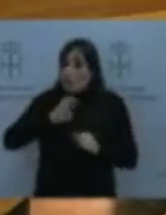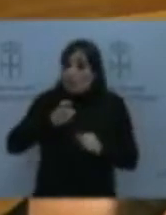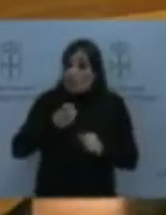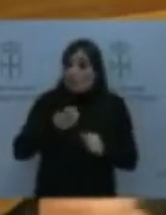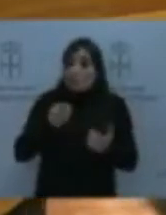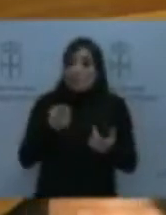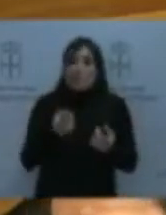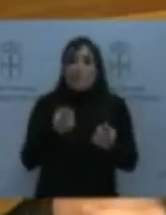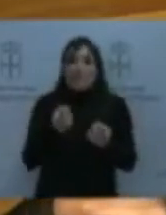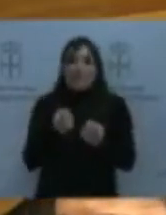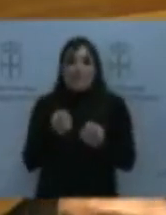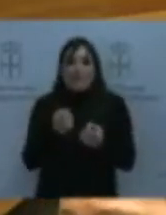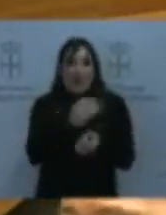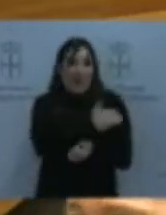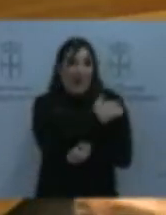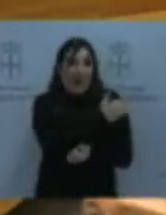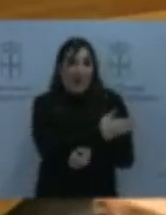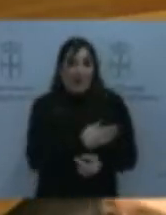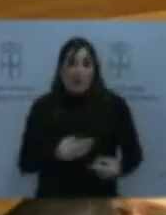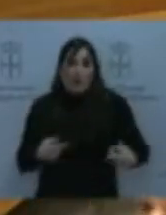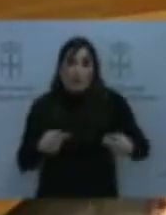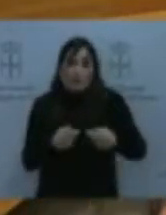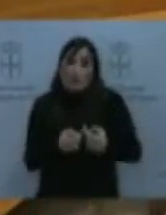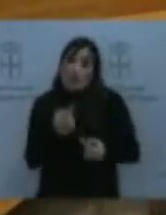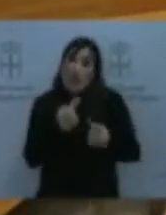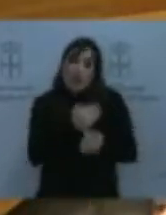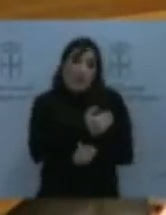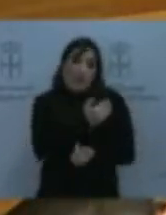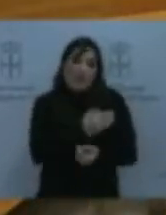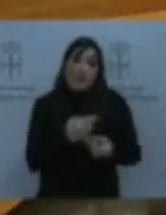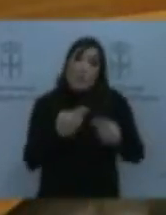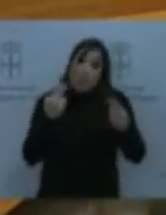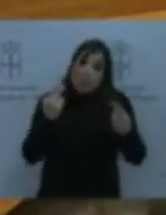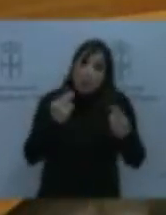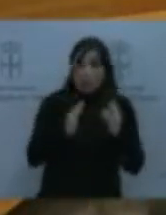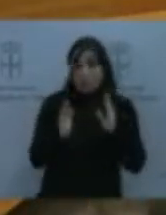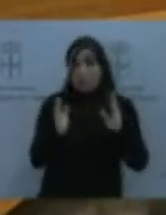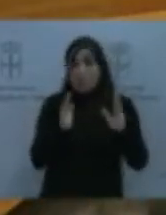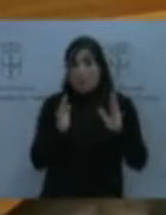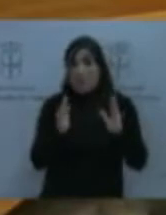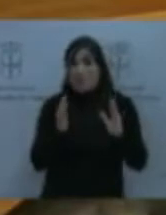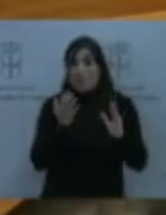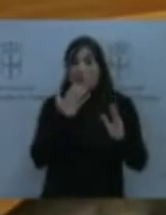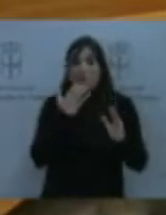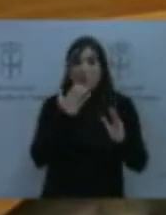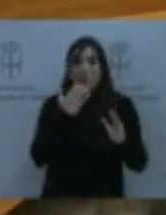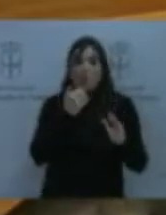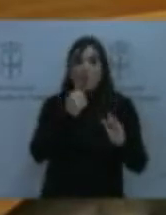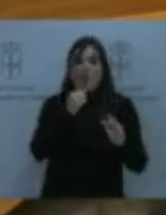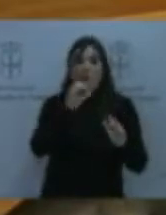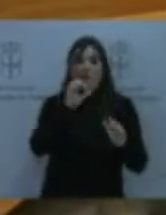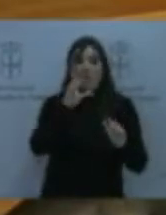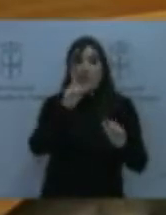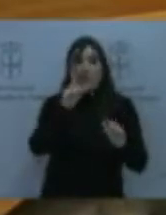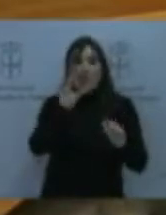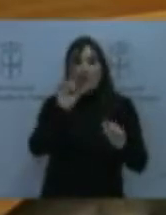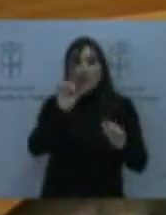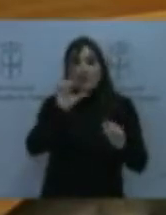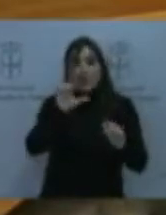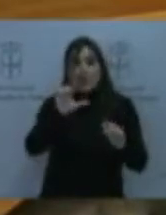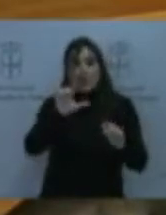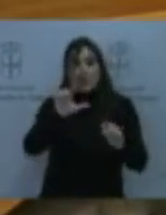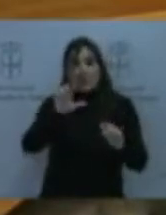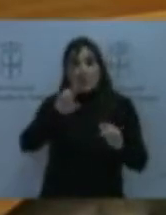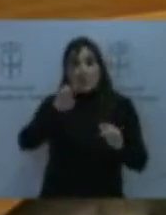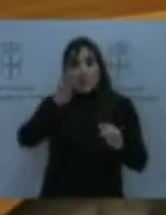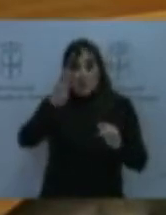veces es público por un periodo temporal, con el caso concreto de la SRP, en la primera etapa. Y eso es una